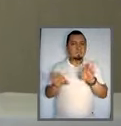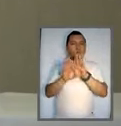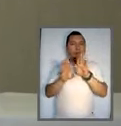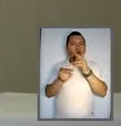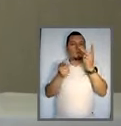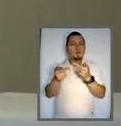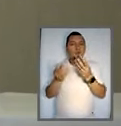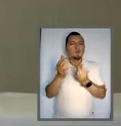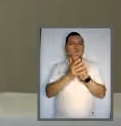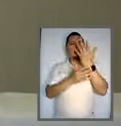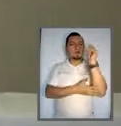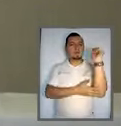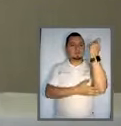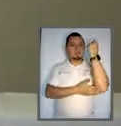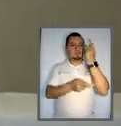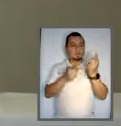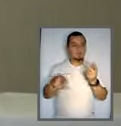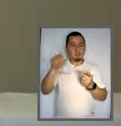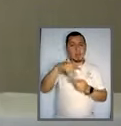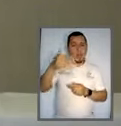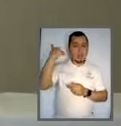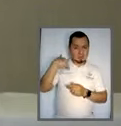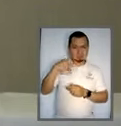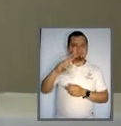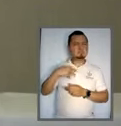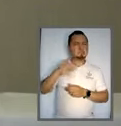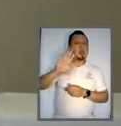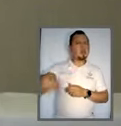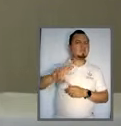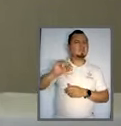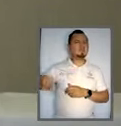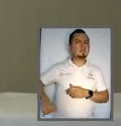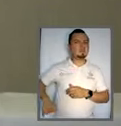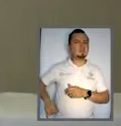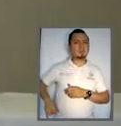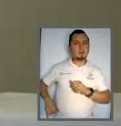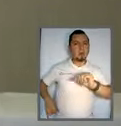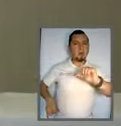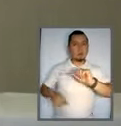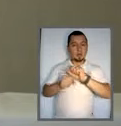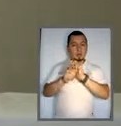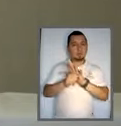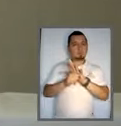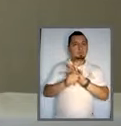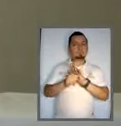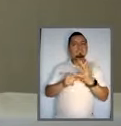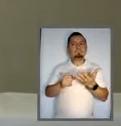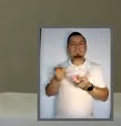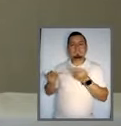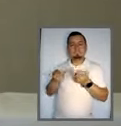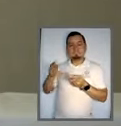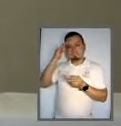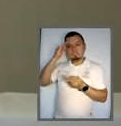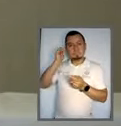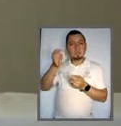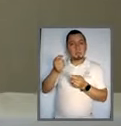trabajar con estas herramientas digitales. Hoy la pandemia nos ha obligado a estar más cercanos a estos instrumentos